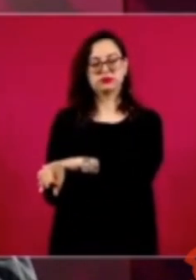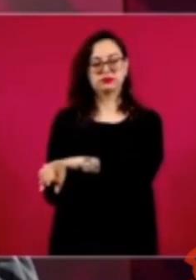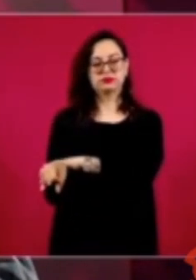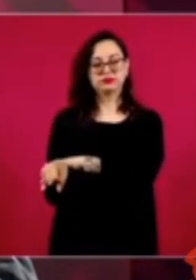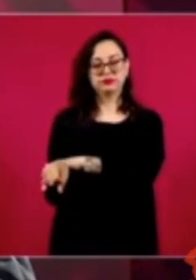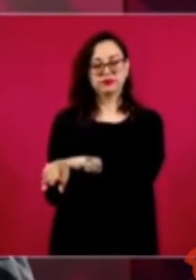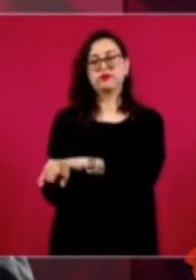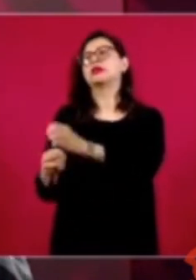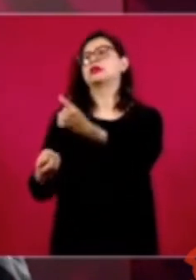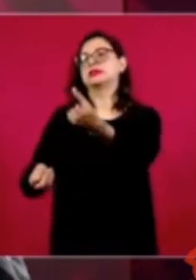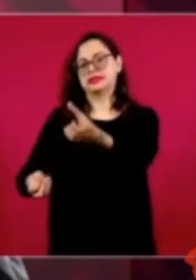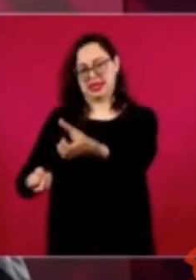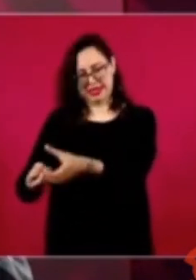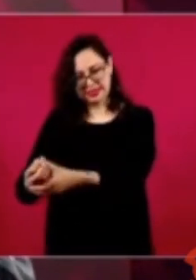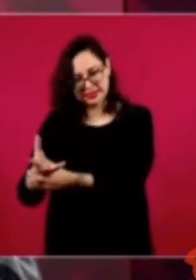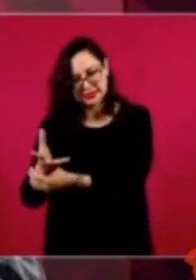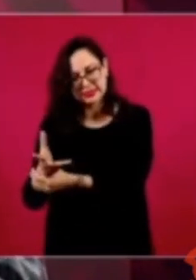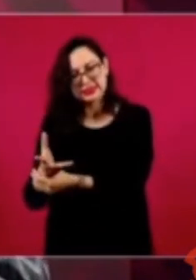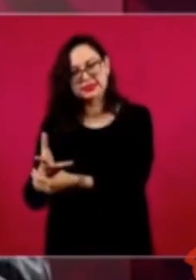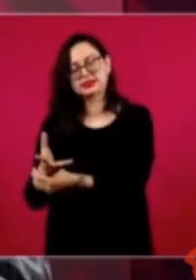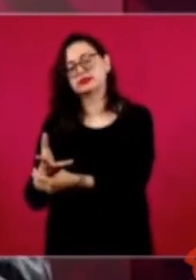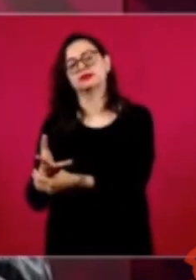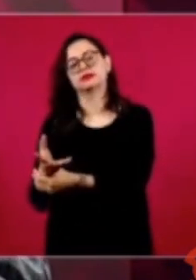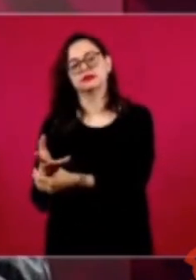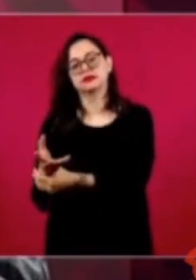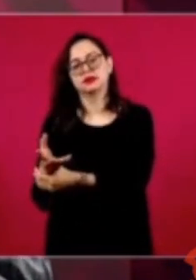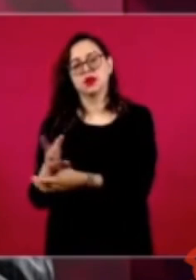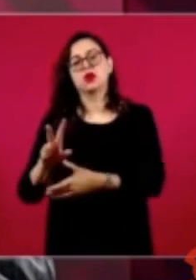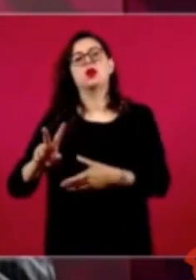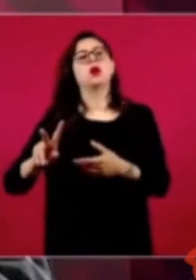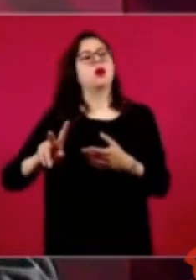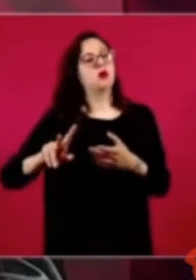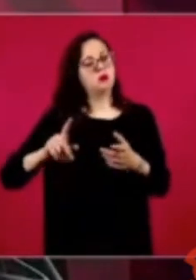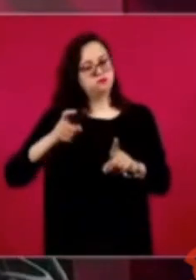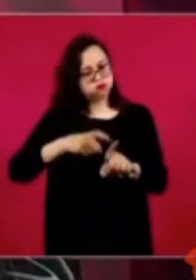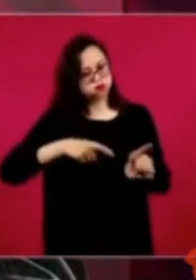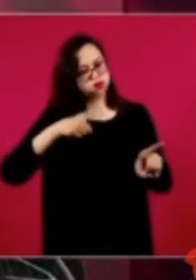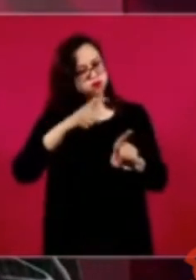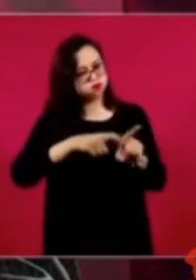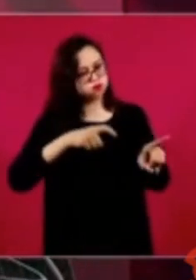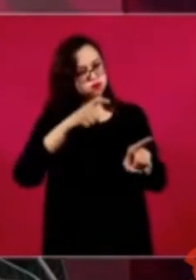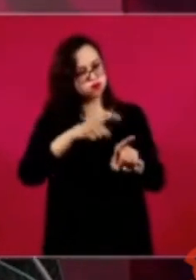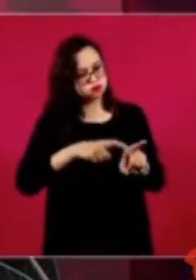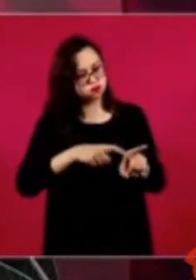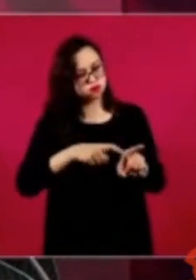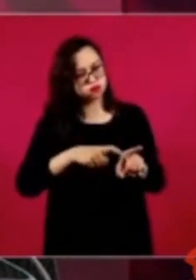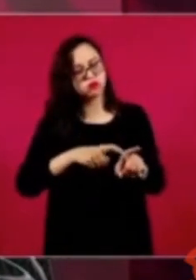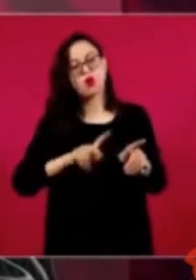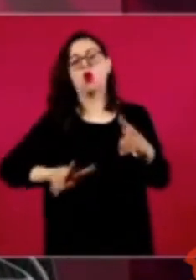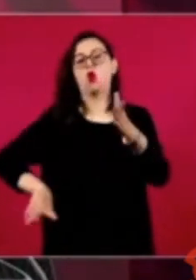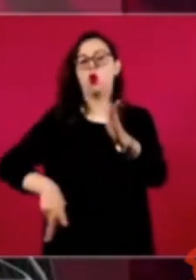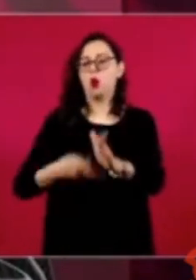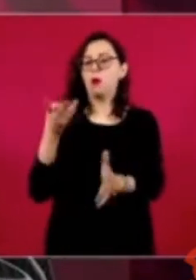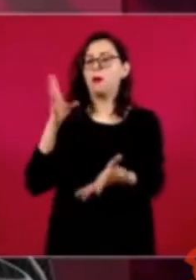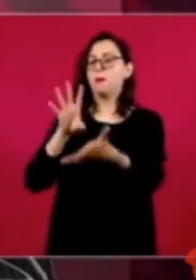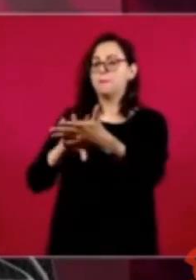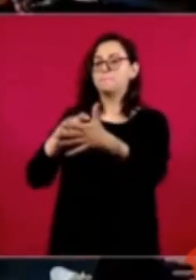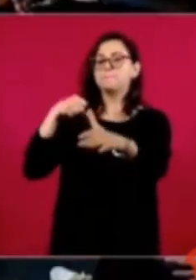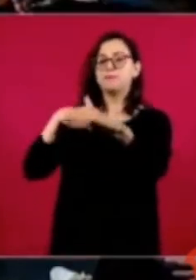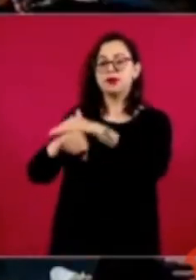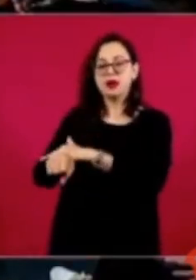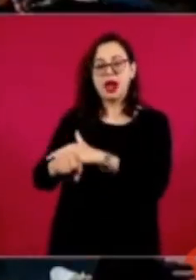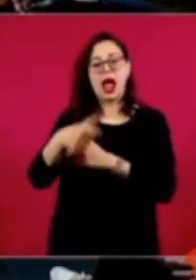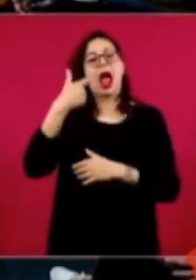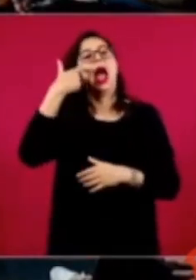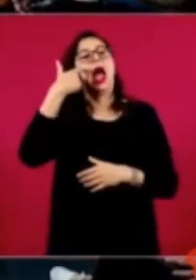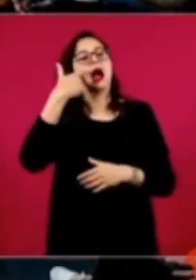lo van a volver a sacar, va a seguir con lo mismo, lo vuelves a meter y le dice, a ver quién se cansa